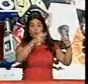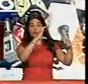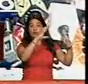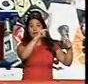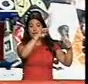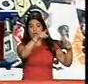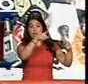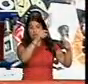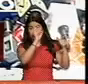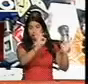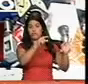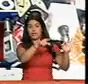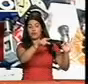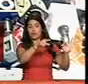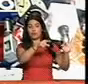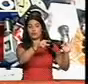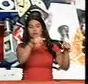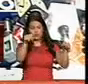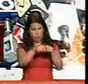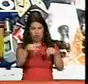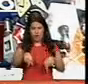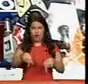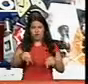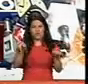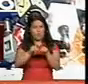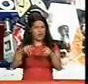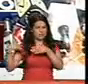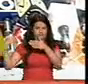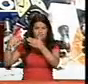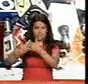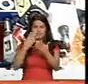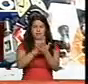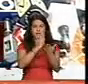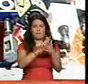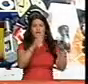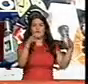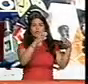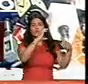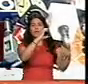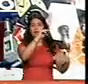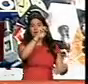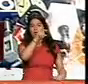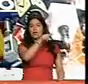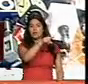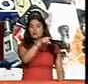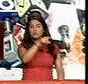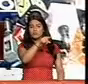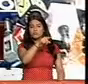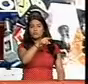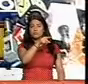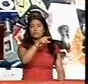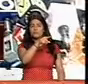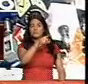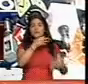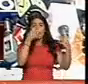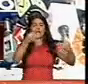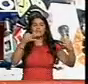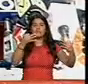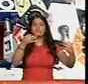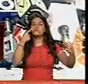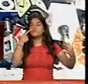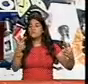garantiza como ustedes saben como hoy Y como siempre garantiza que nuestro